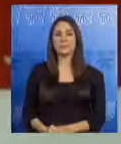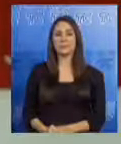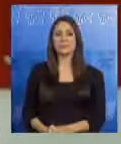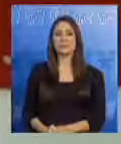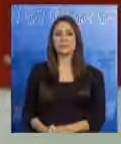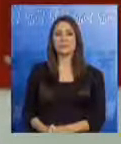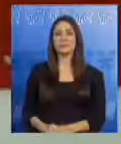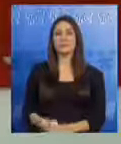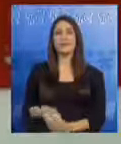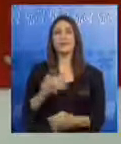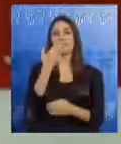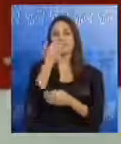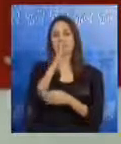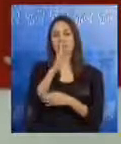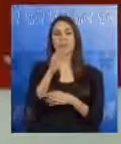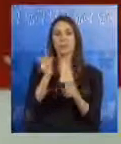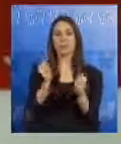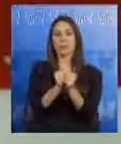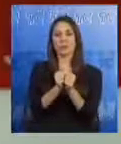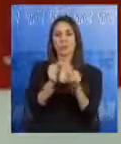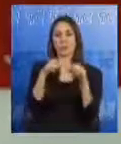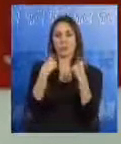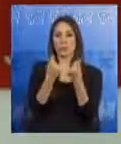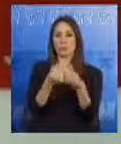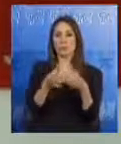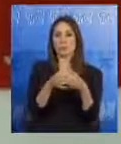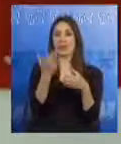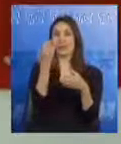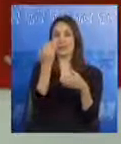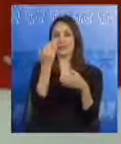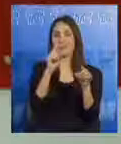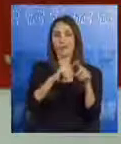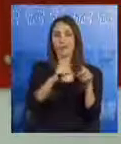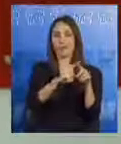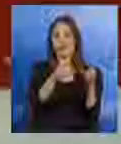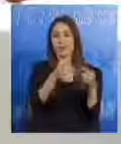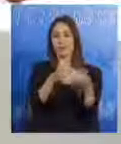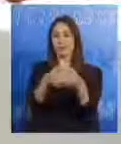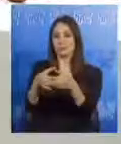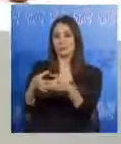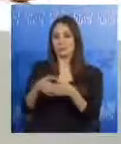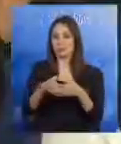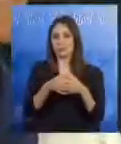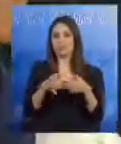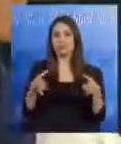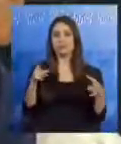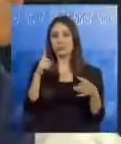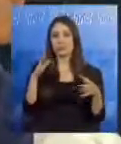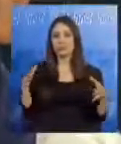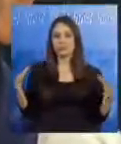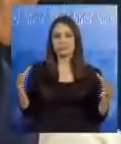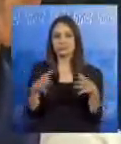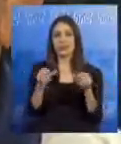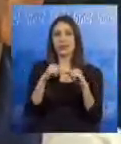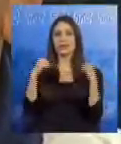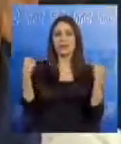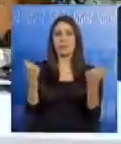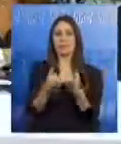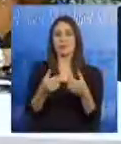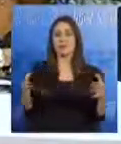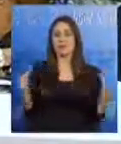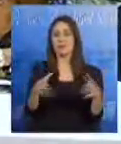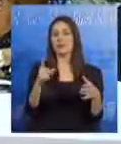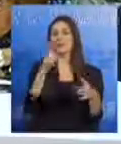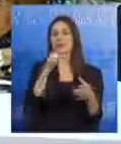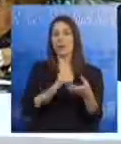El Frente Unidos, conformado por 15 organizaciones políticas, convocó a una asamblea ciudadana para reafirmar